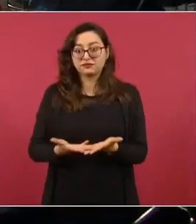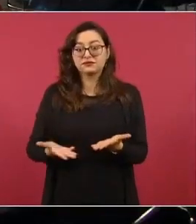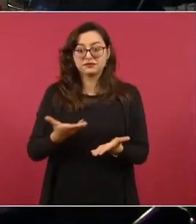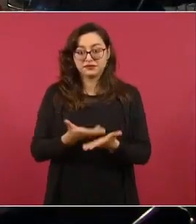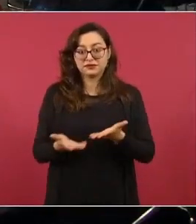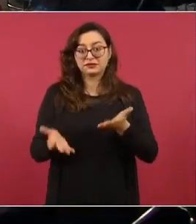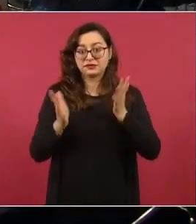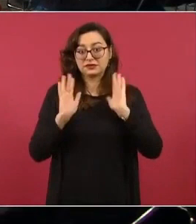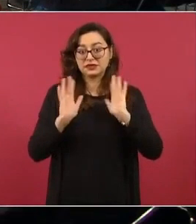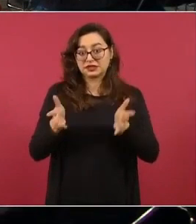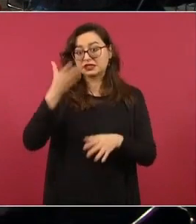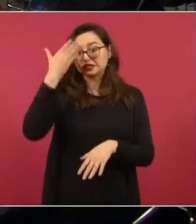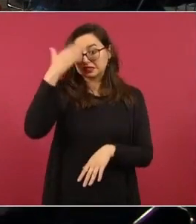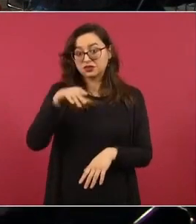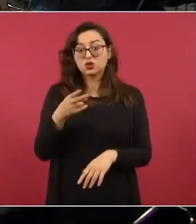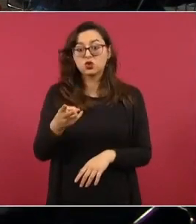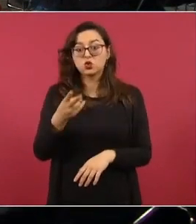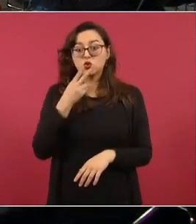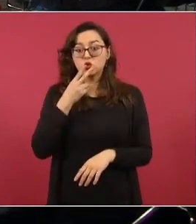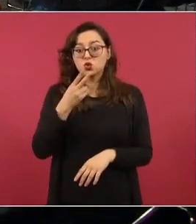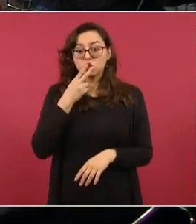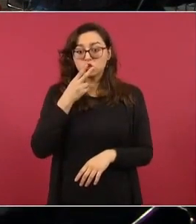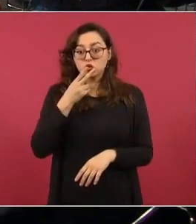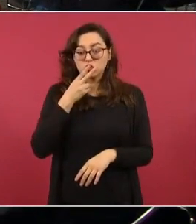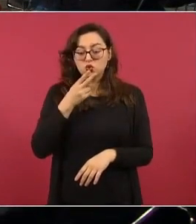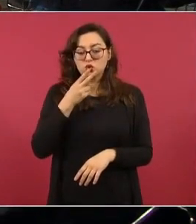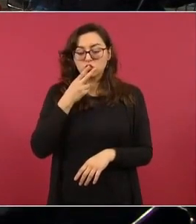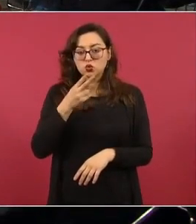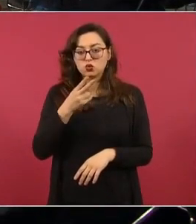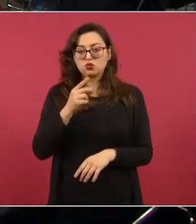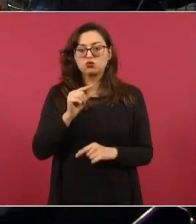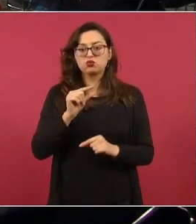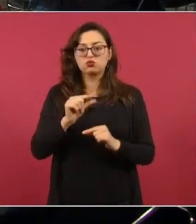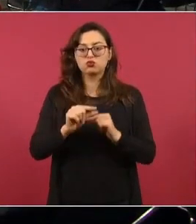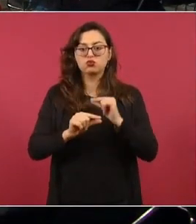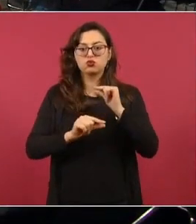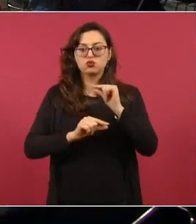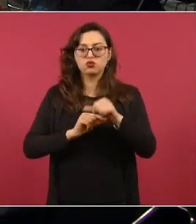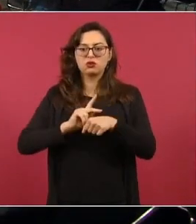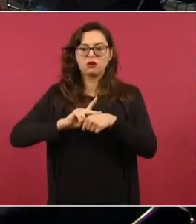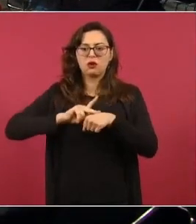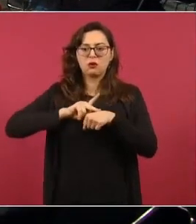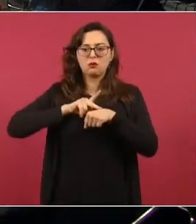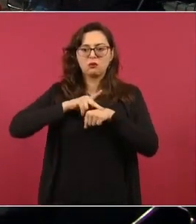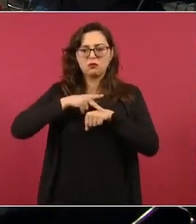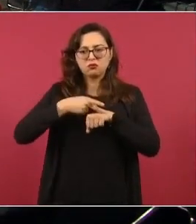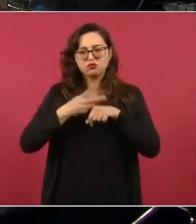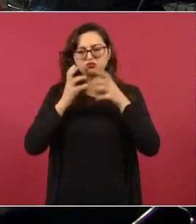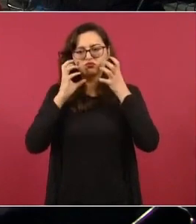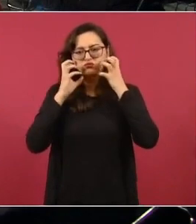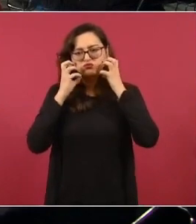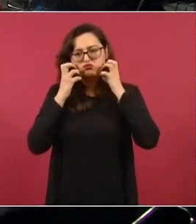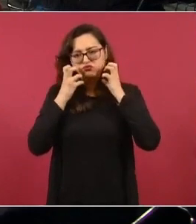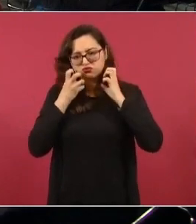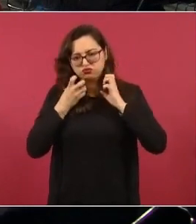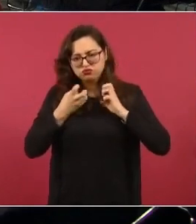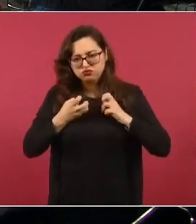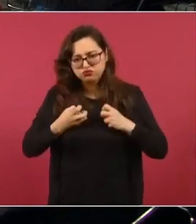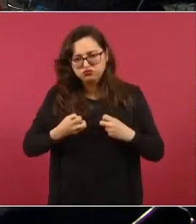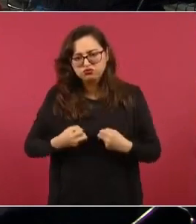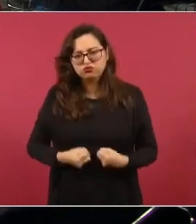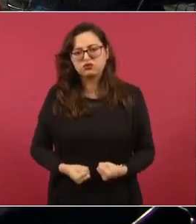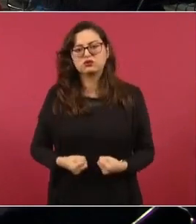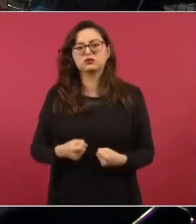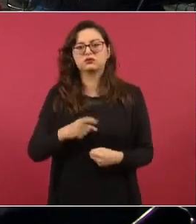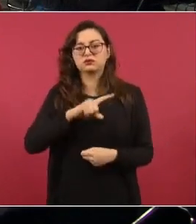conoce desde hace mucho, que el cigarrillo comienza a debilitar la piel. Las personas les cuesta mucho